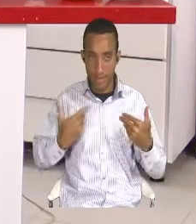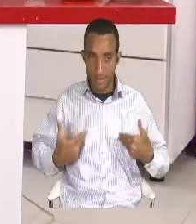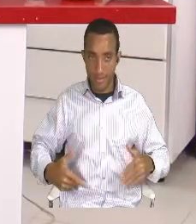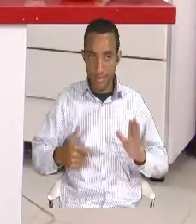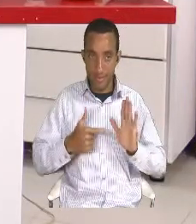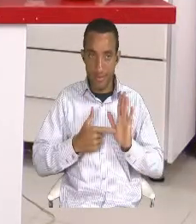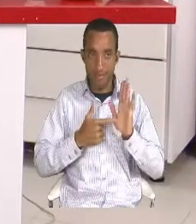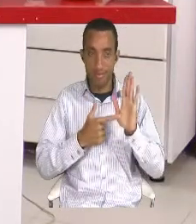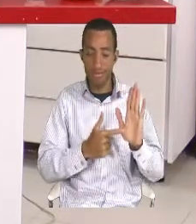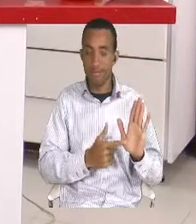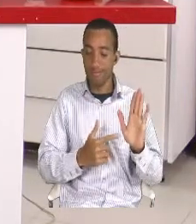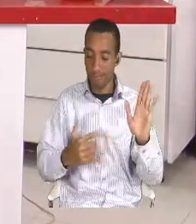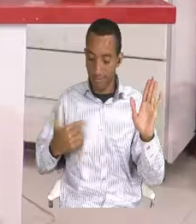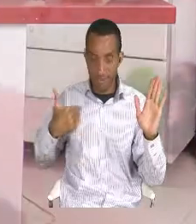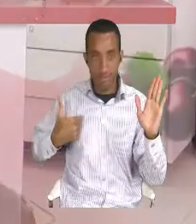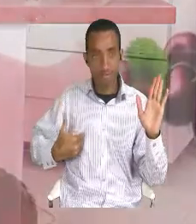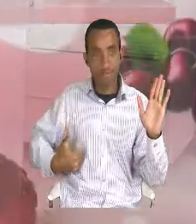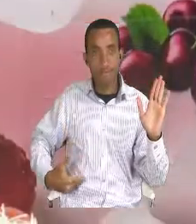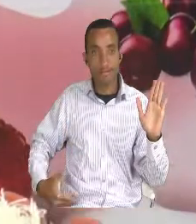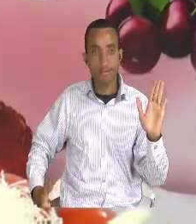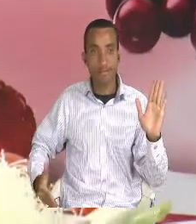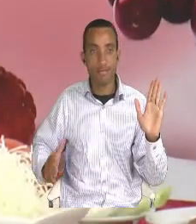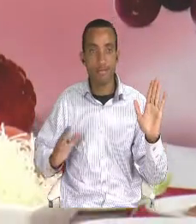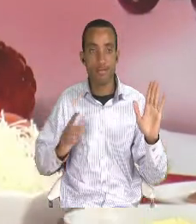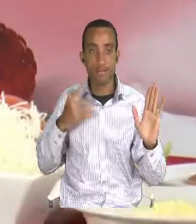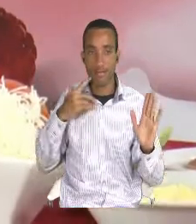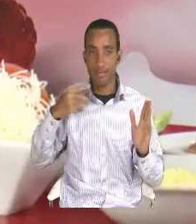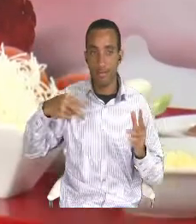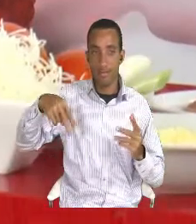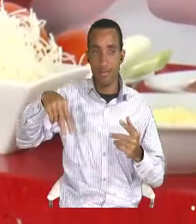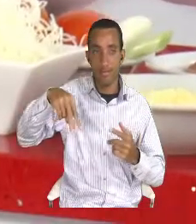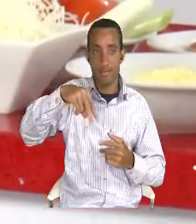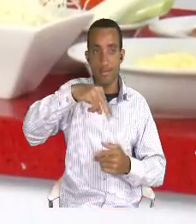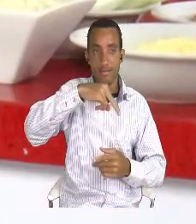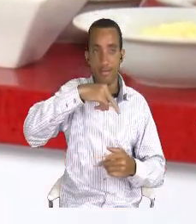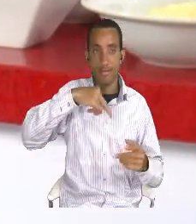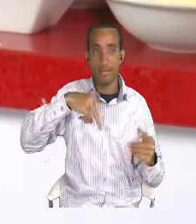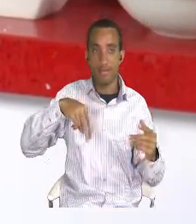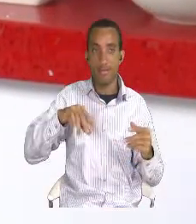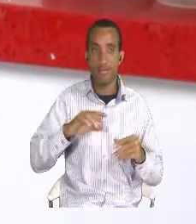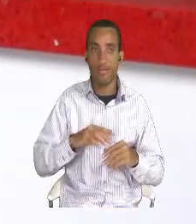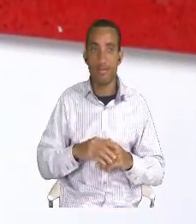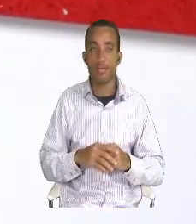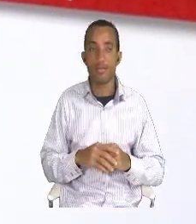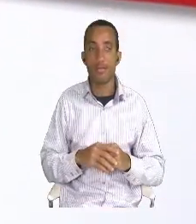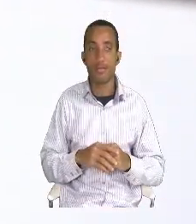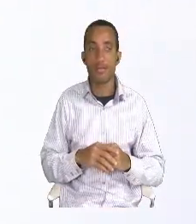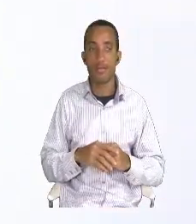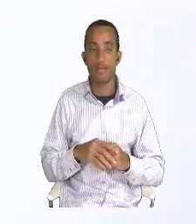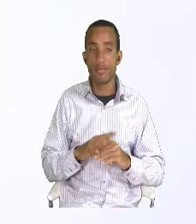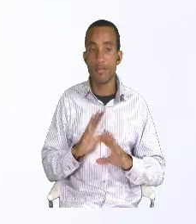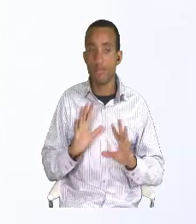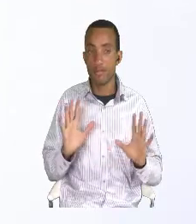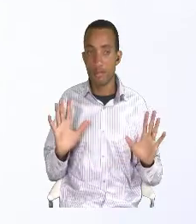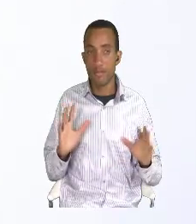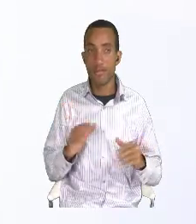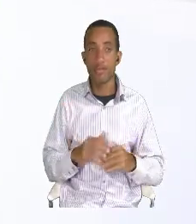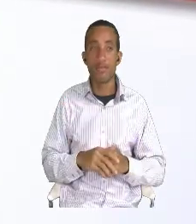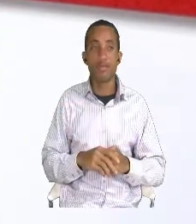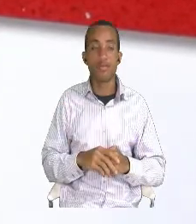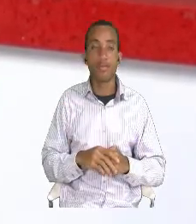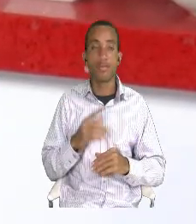hermosa pinta. Miren, me vean, aquí bien linda, me va a dar una vueltecita, una vueltica aquí bien cortica, caramba, para